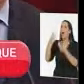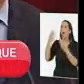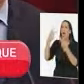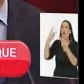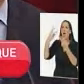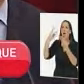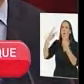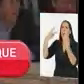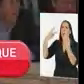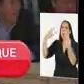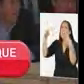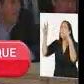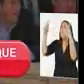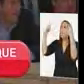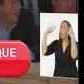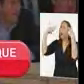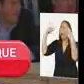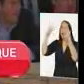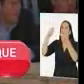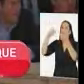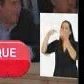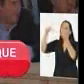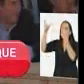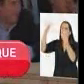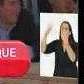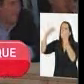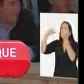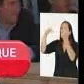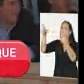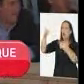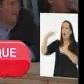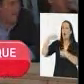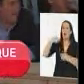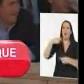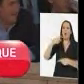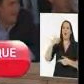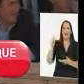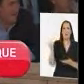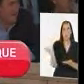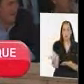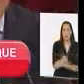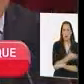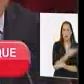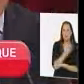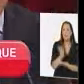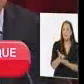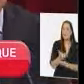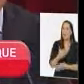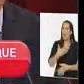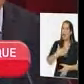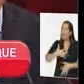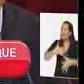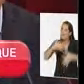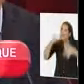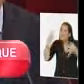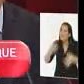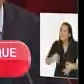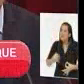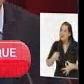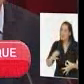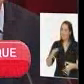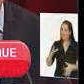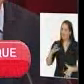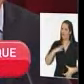la participación social, porque el aumento de la tarifa tiene impacto en lo que le pasa a la gente. ¿Pero todos vos los crees días que el aumento tenía que